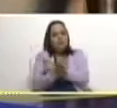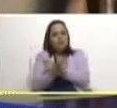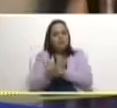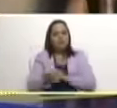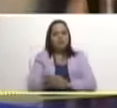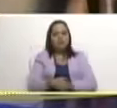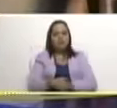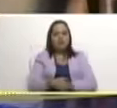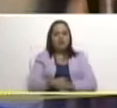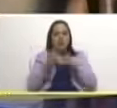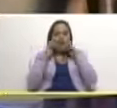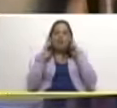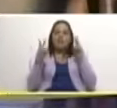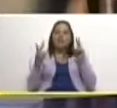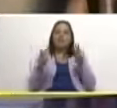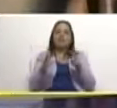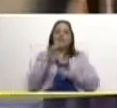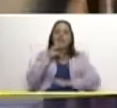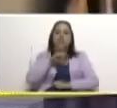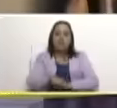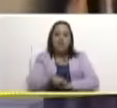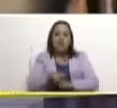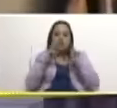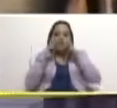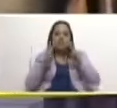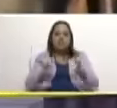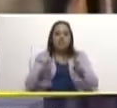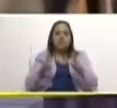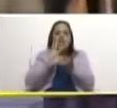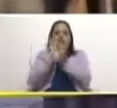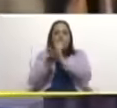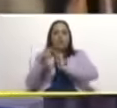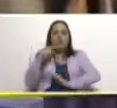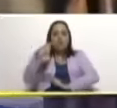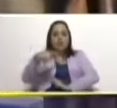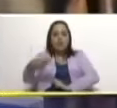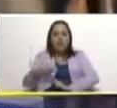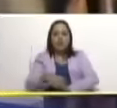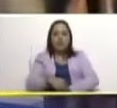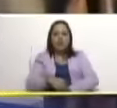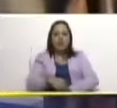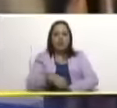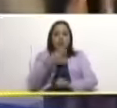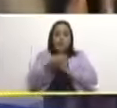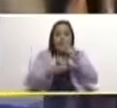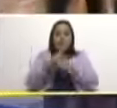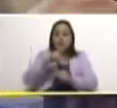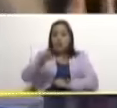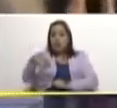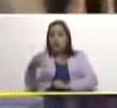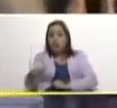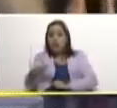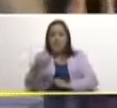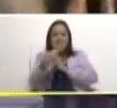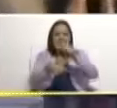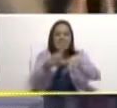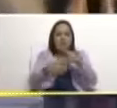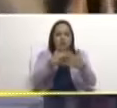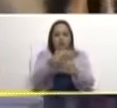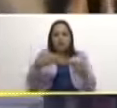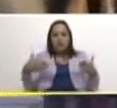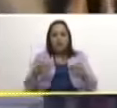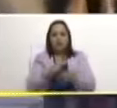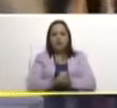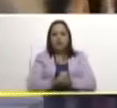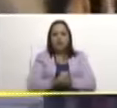a la vista de la historia, a la vista de la geopolítica y de lo que ocurrió después, un siglo y medio,